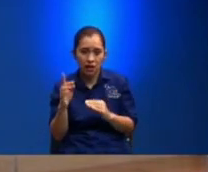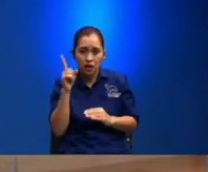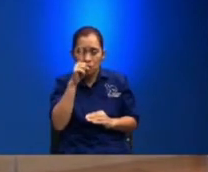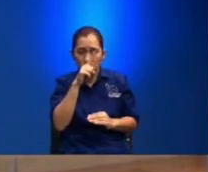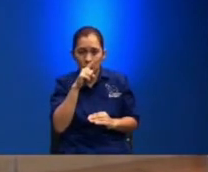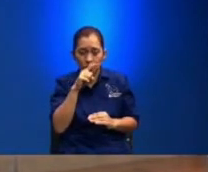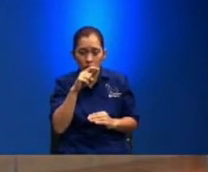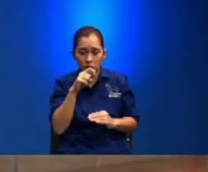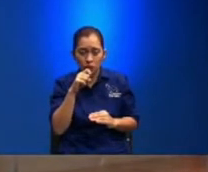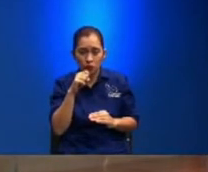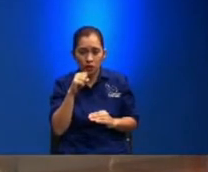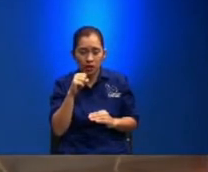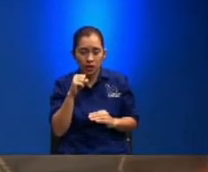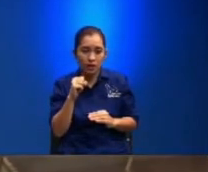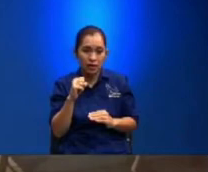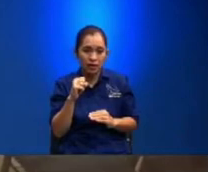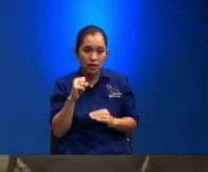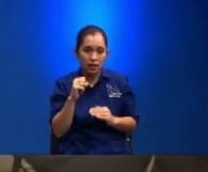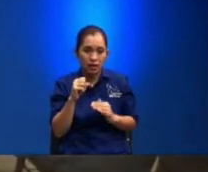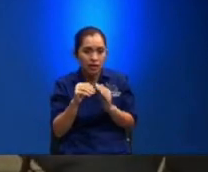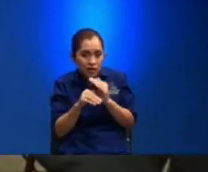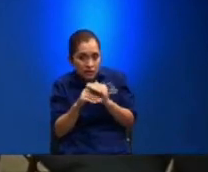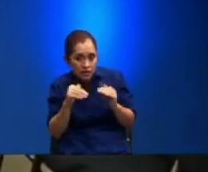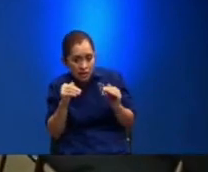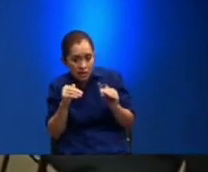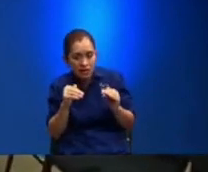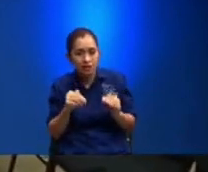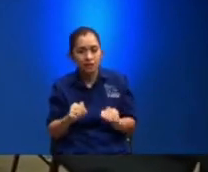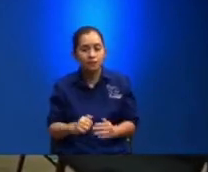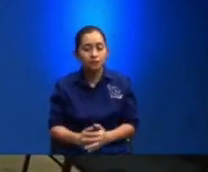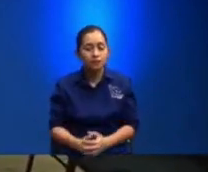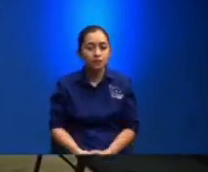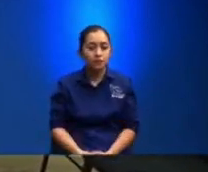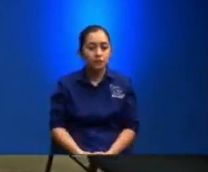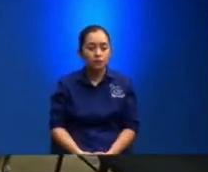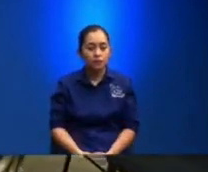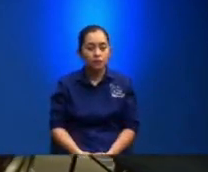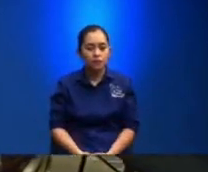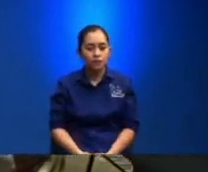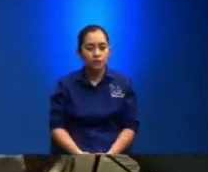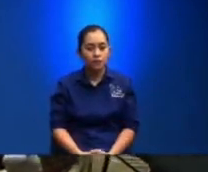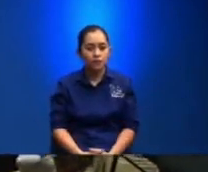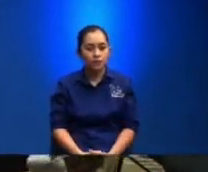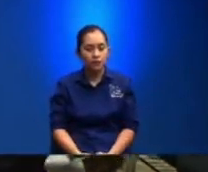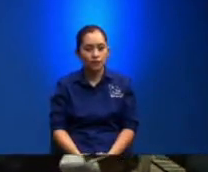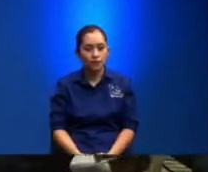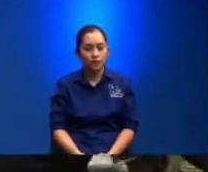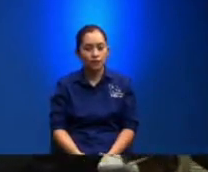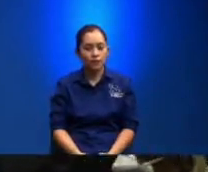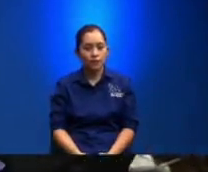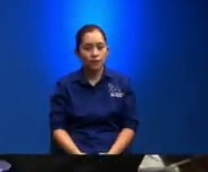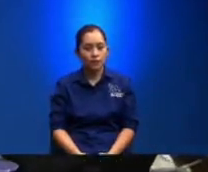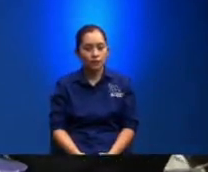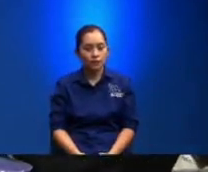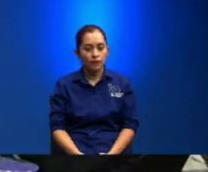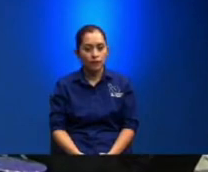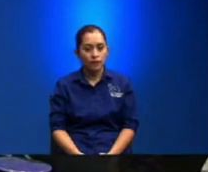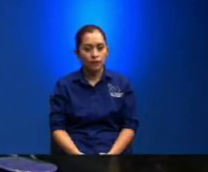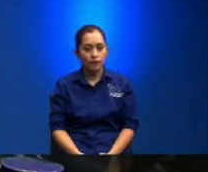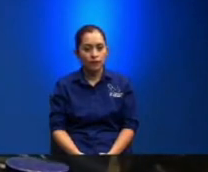se pueden ir a quejar y a veces quejan sin que les haya pasado nada pero es otra cosa ese es otro discipulado también más